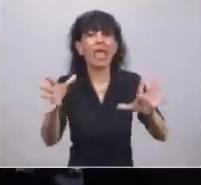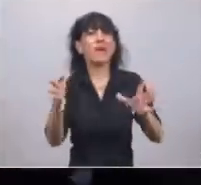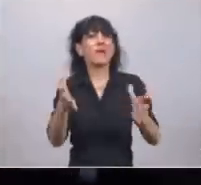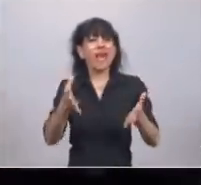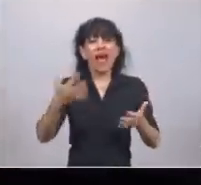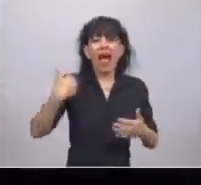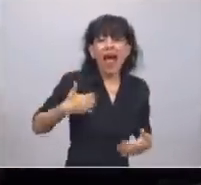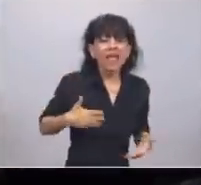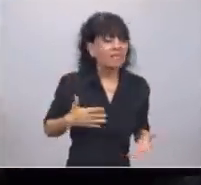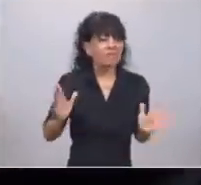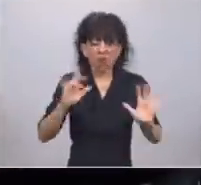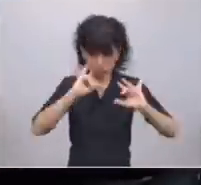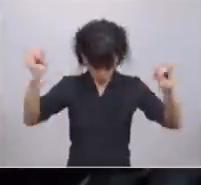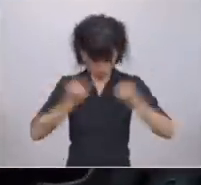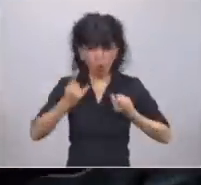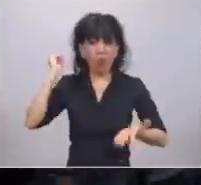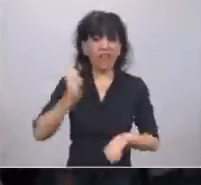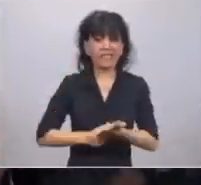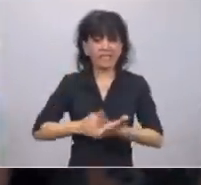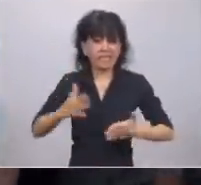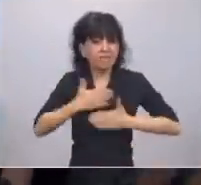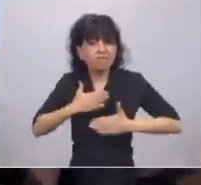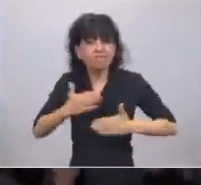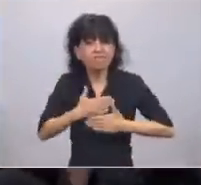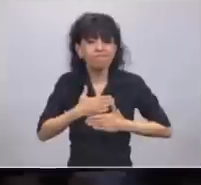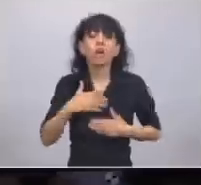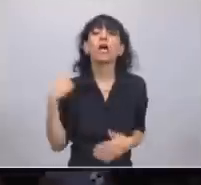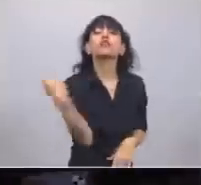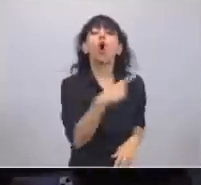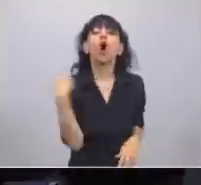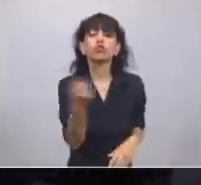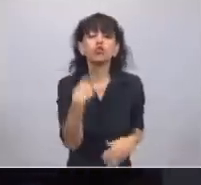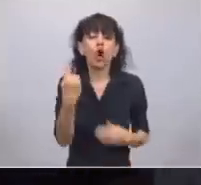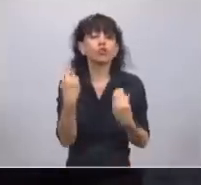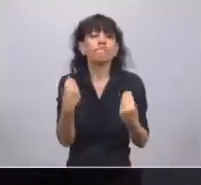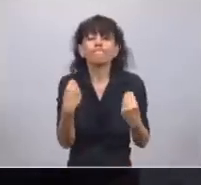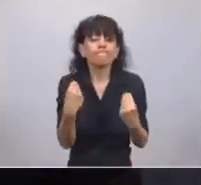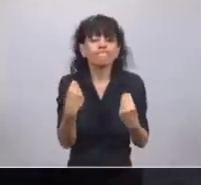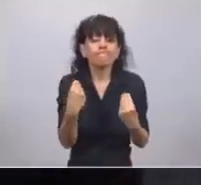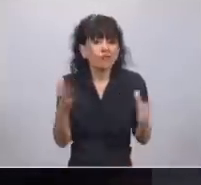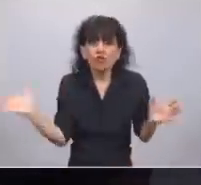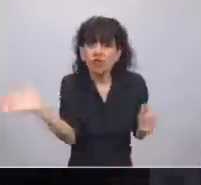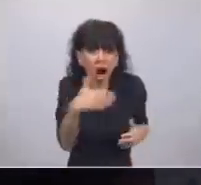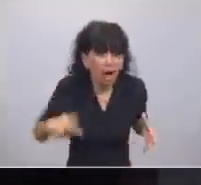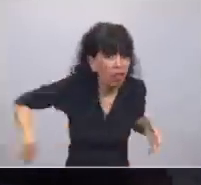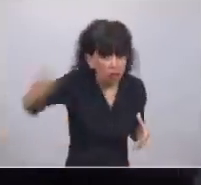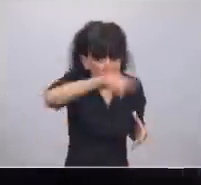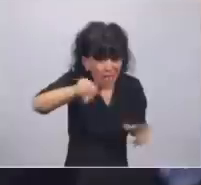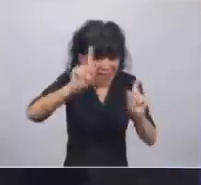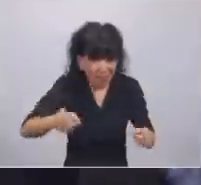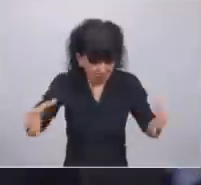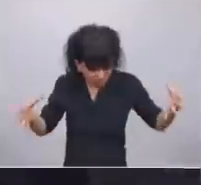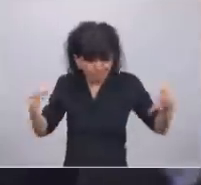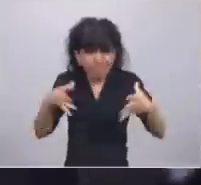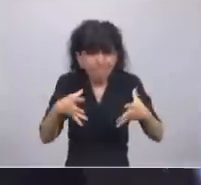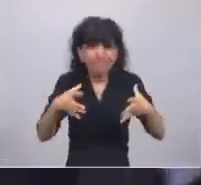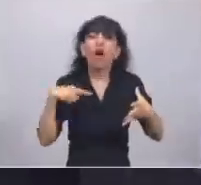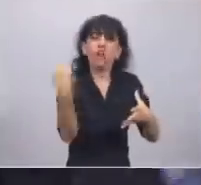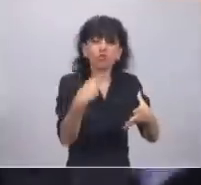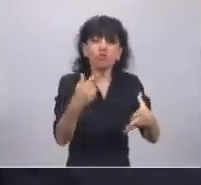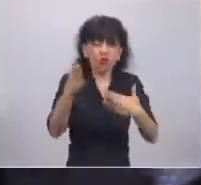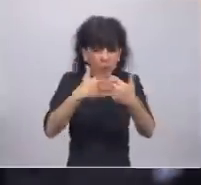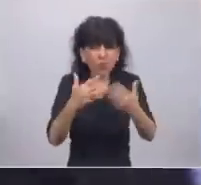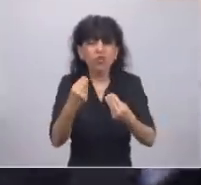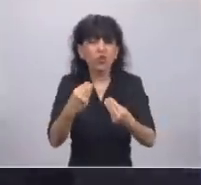una patria soberana. Estamos construyendo el famoso lo damos